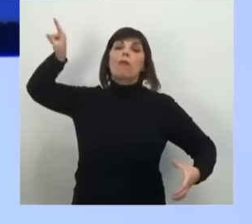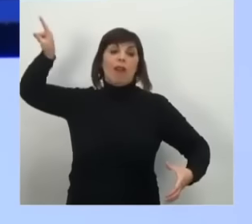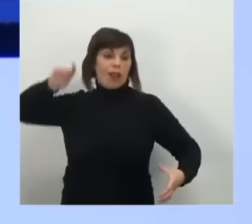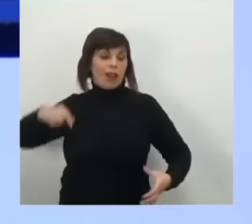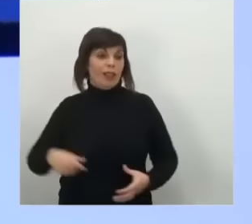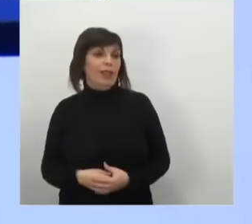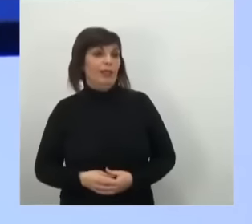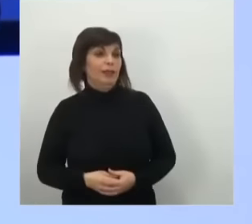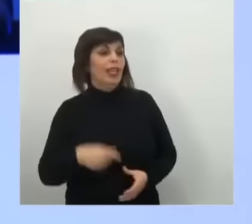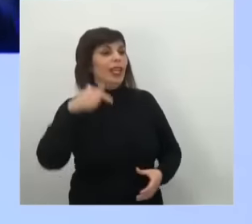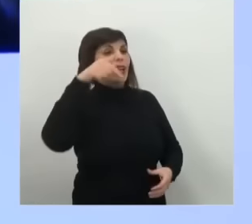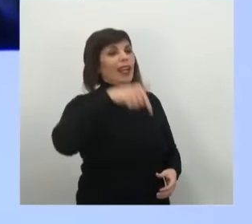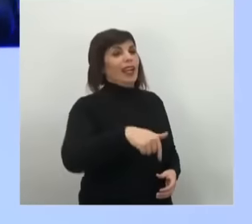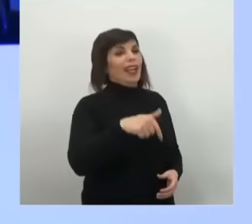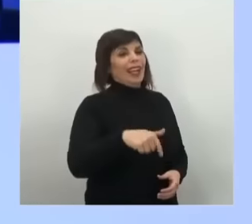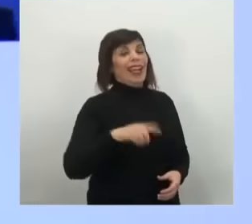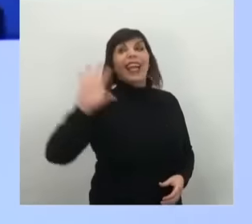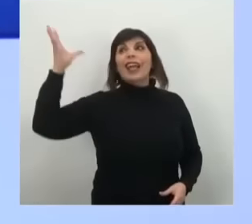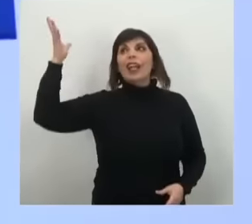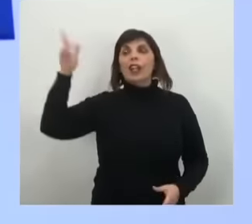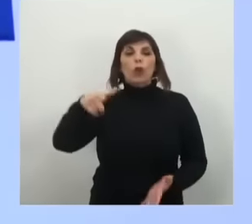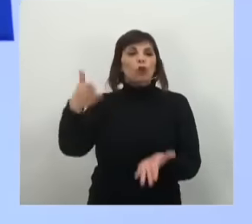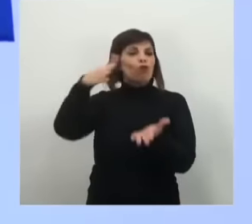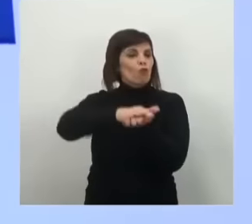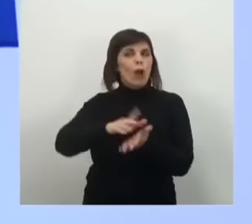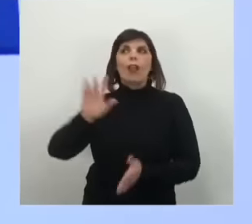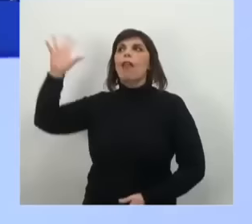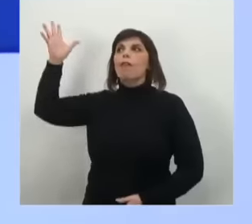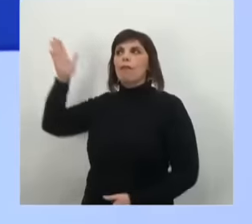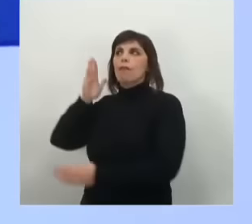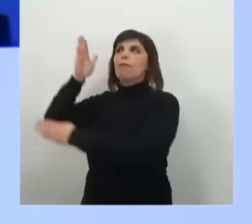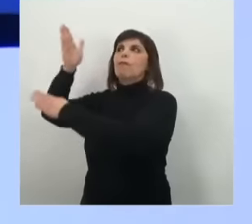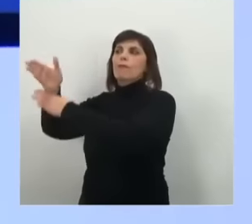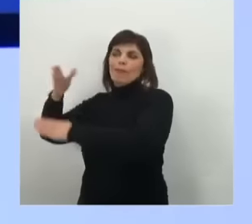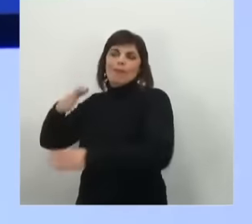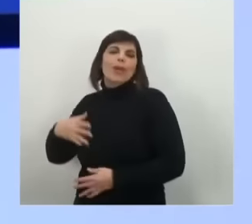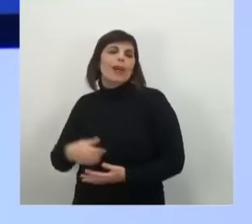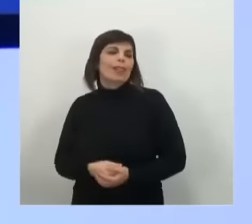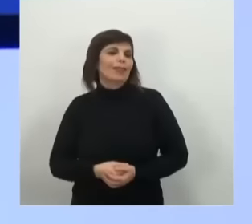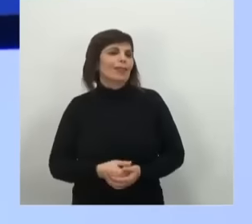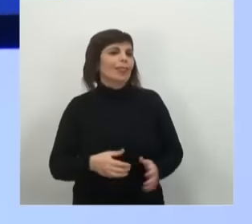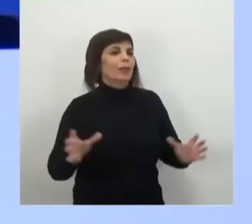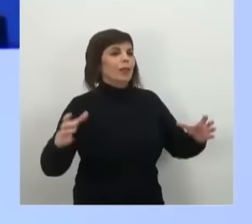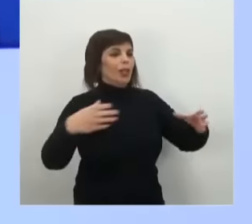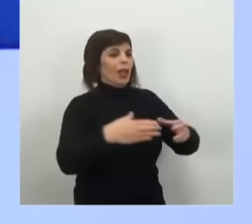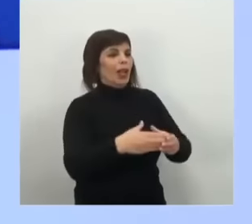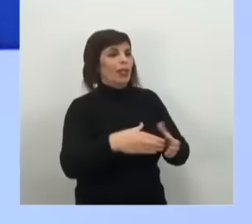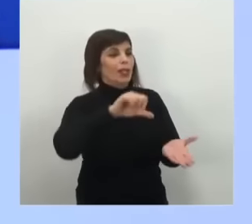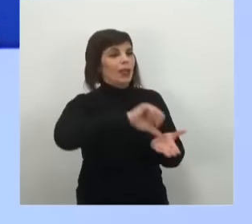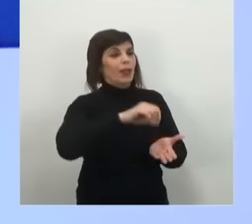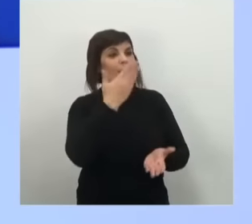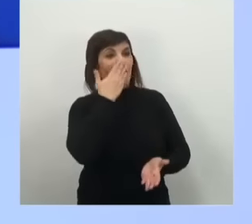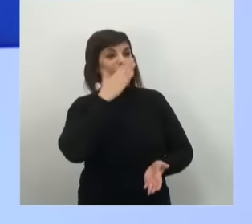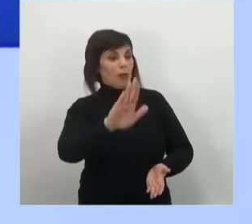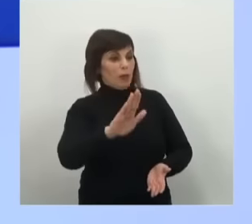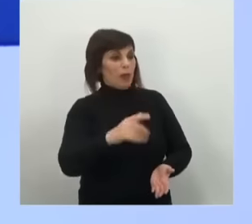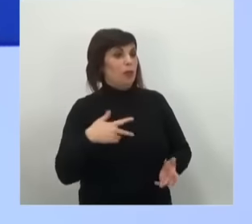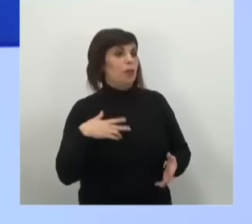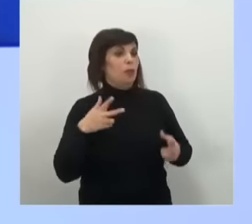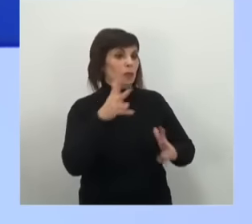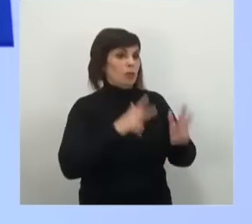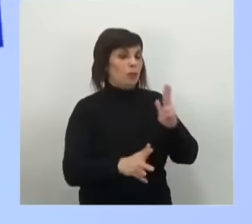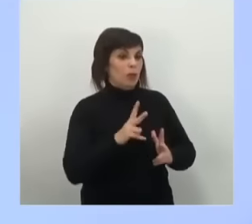esta la vas a visitar mientras vives por eso recomiendo que vengáis con nosotros a Israel o apuntarse rápidamente